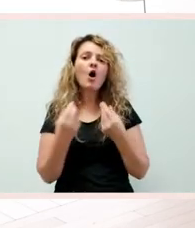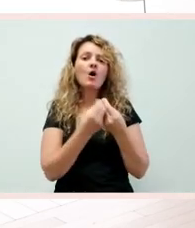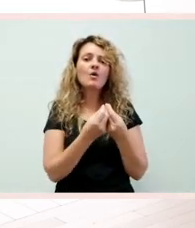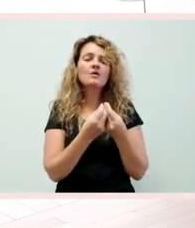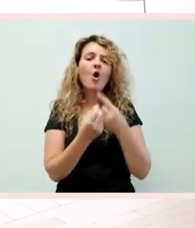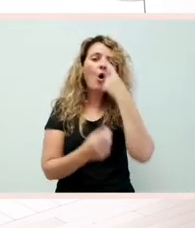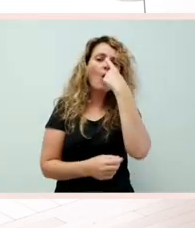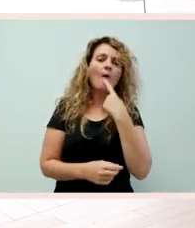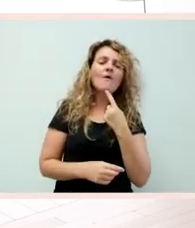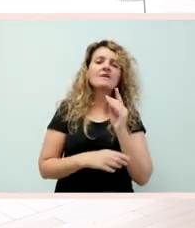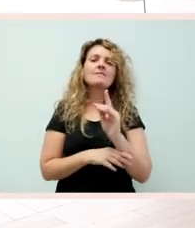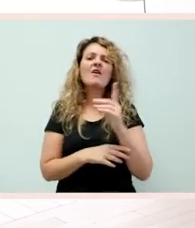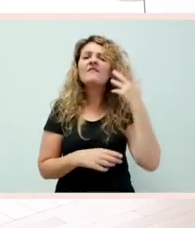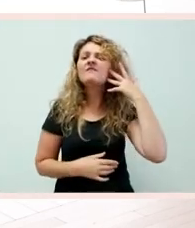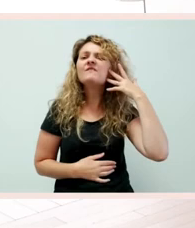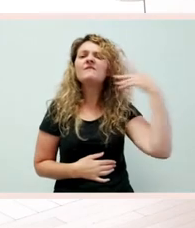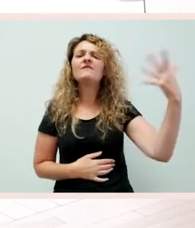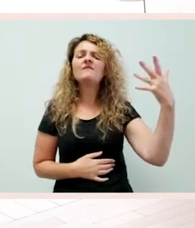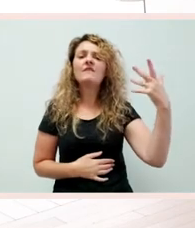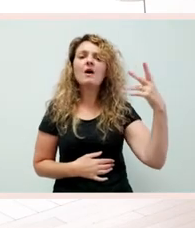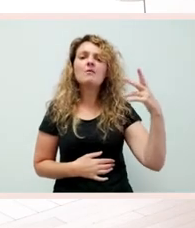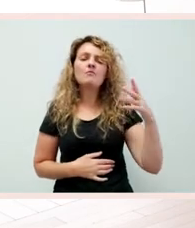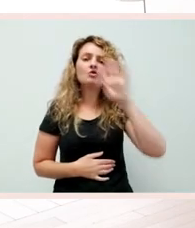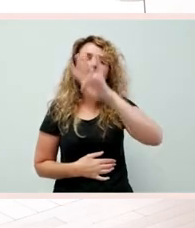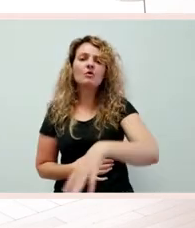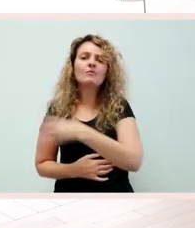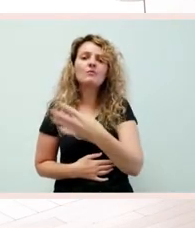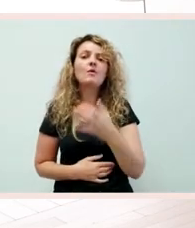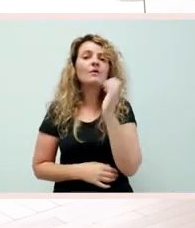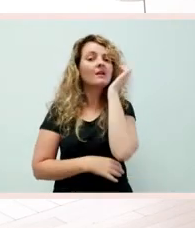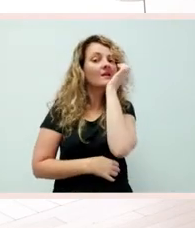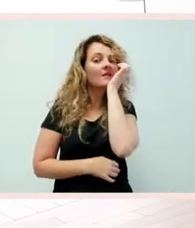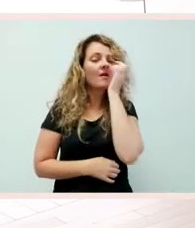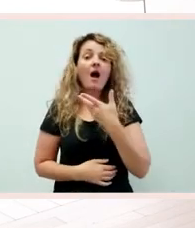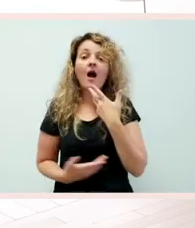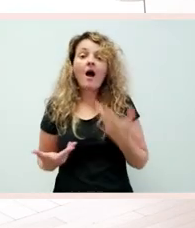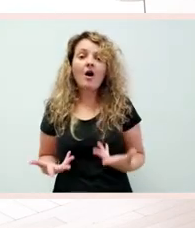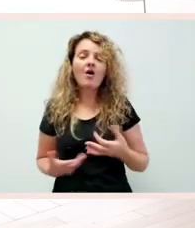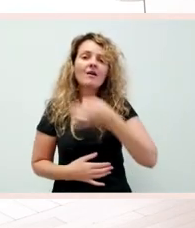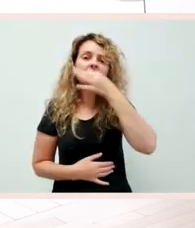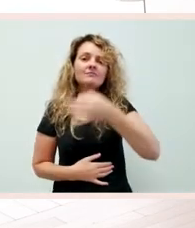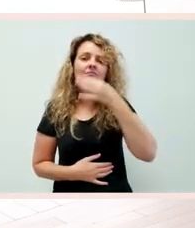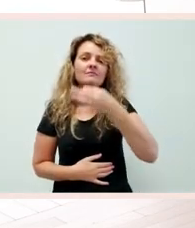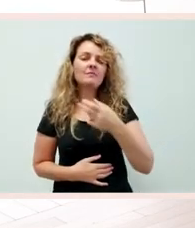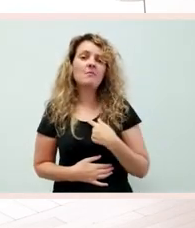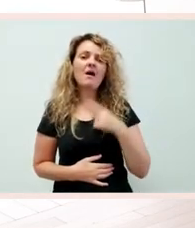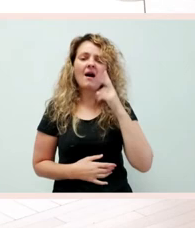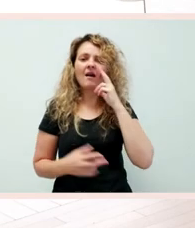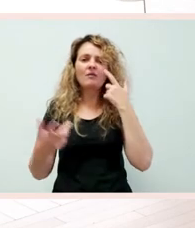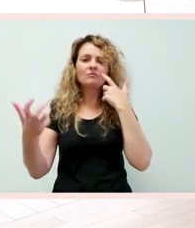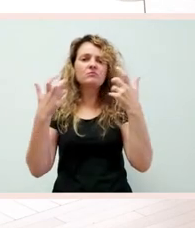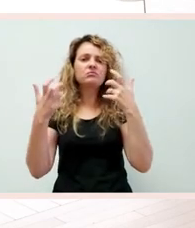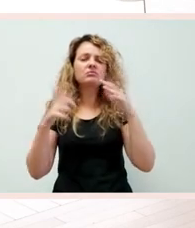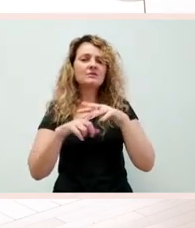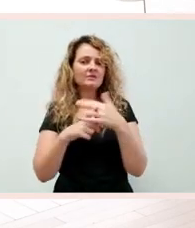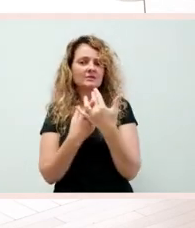imaxen dun dos famosos versos de Rosalía que vou vos ler para que un pouco visualicedes esta imaxe.